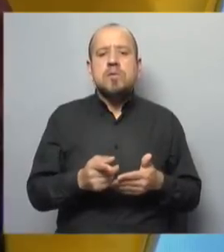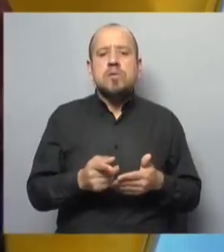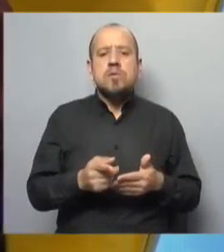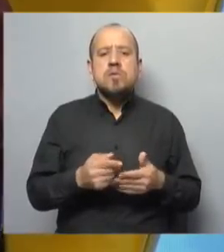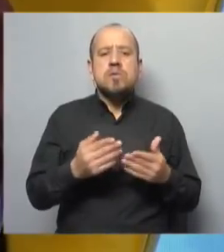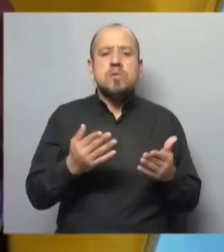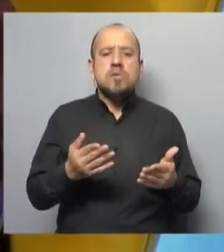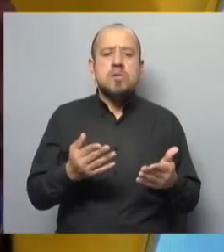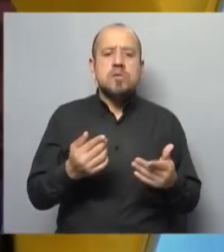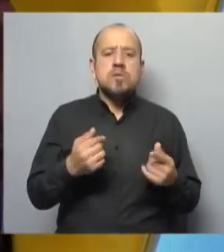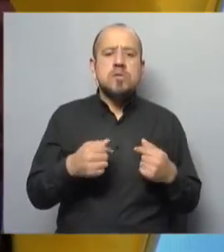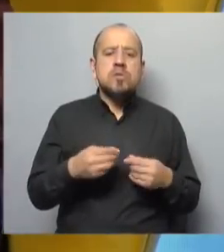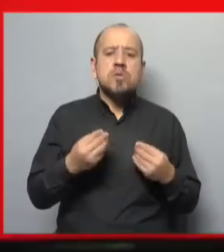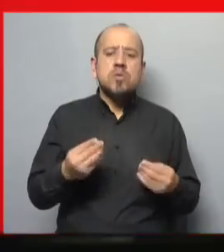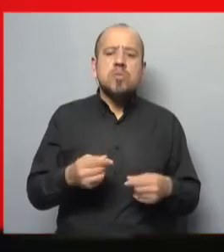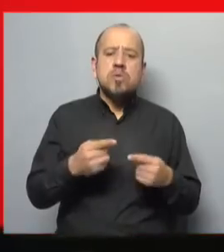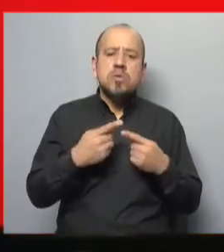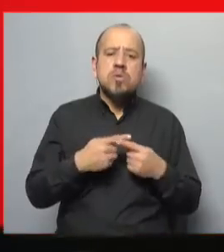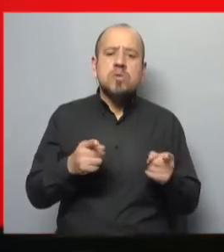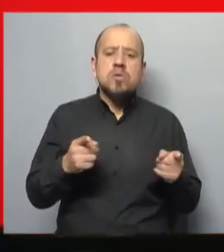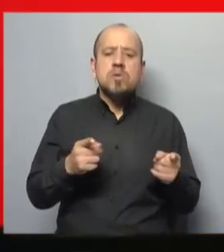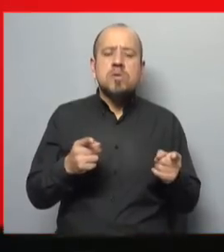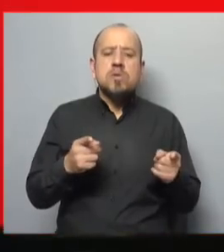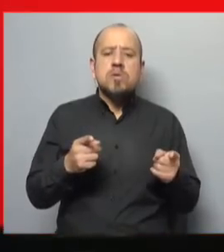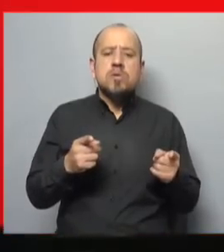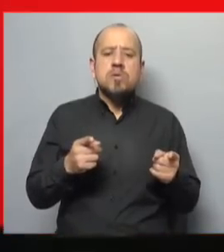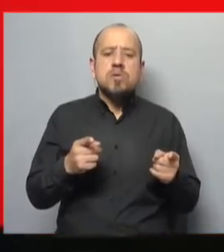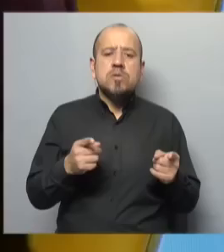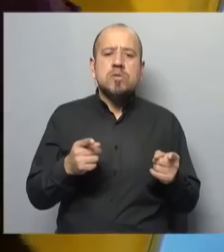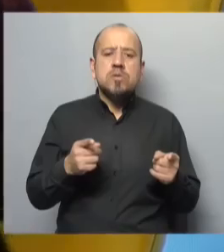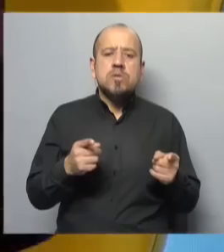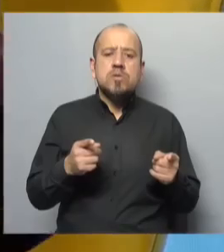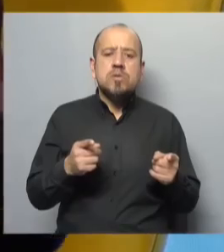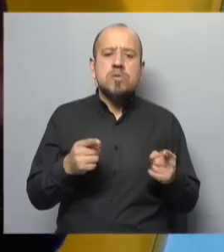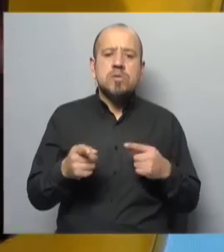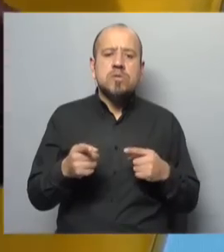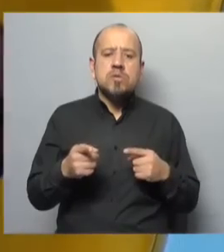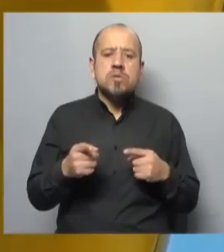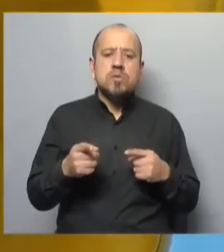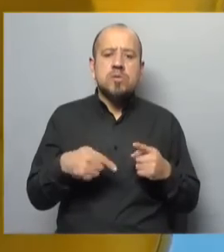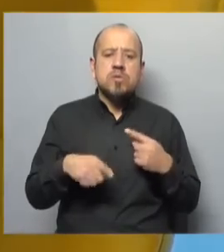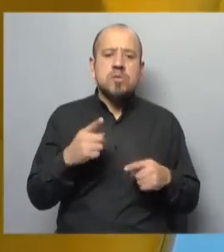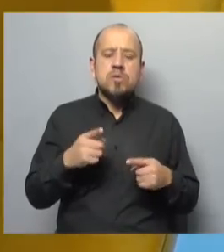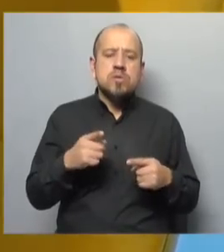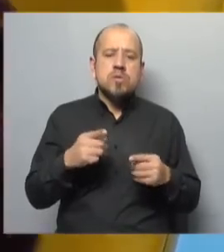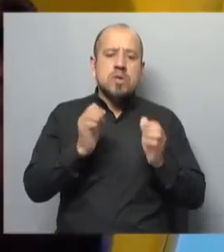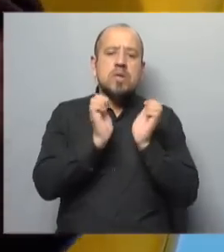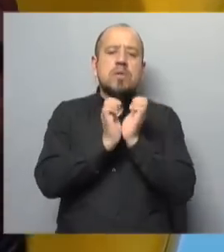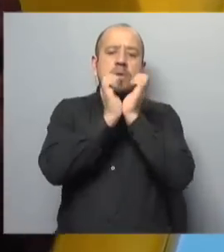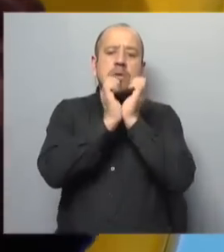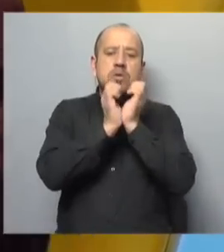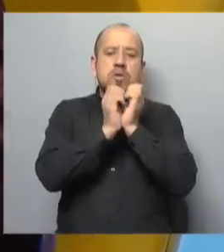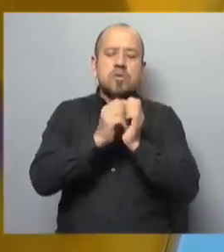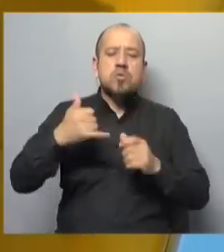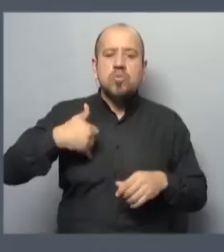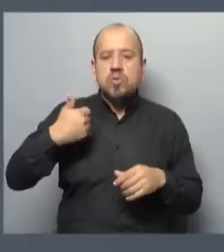en dónde está esa diferencia añadió de esta manera en los últimos tiempos en las copas libertadores juveniles en los